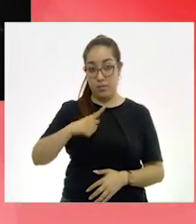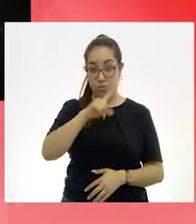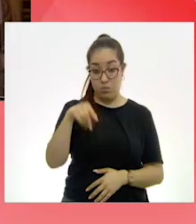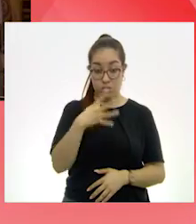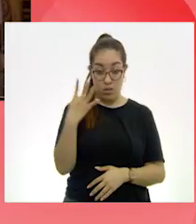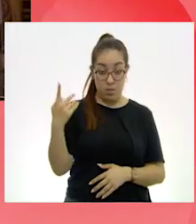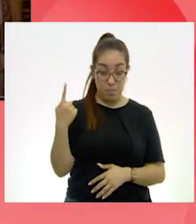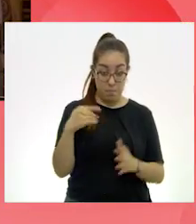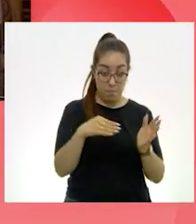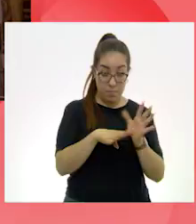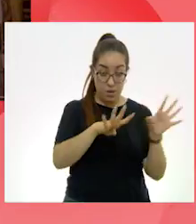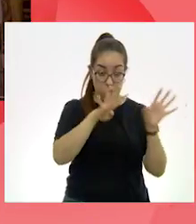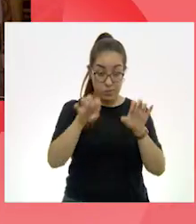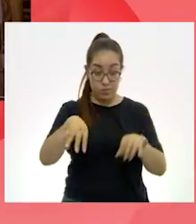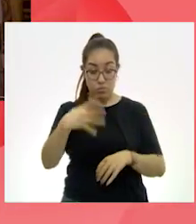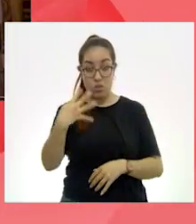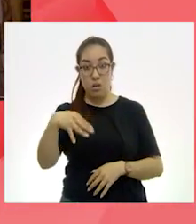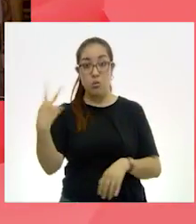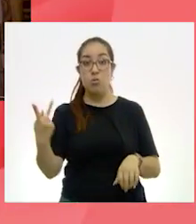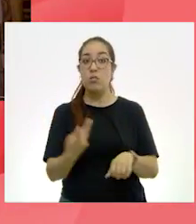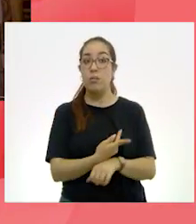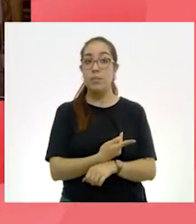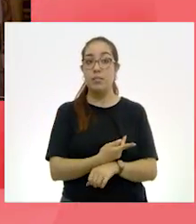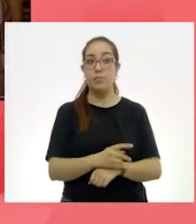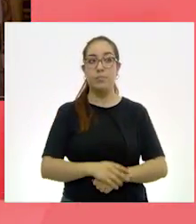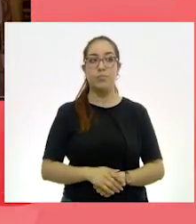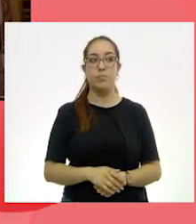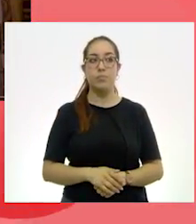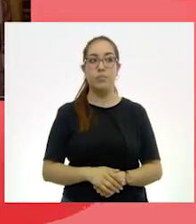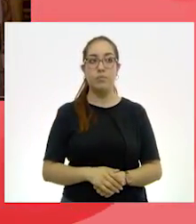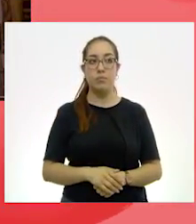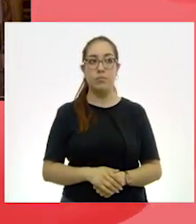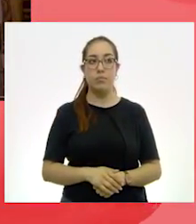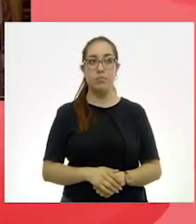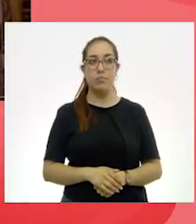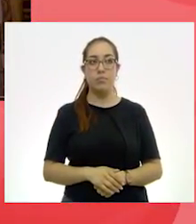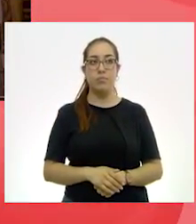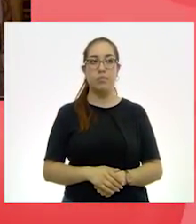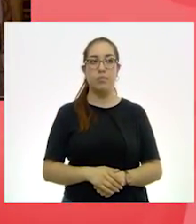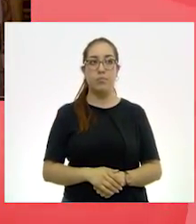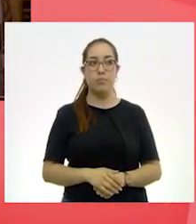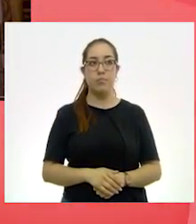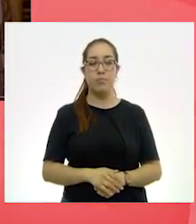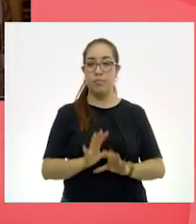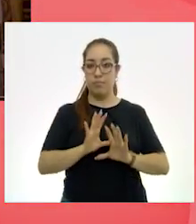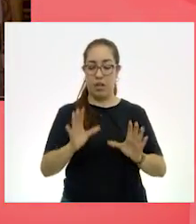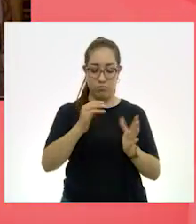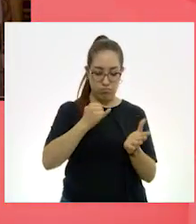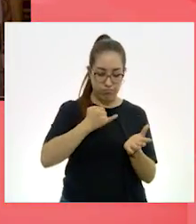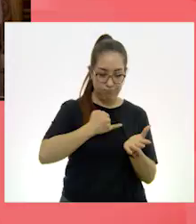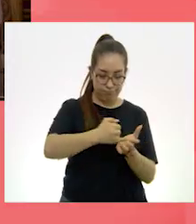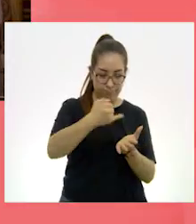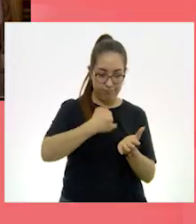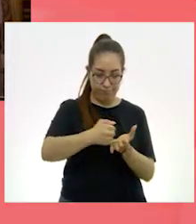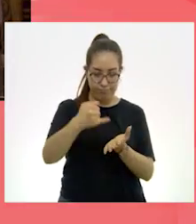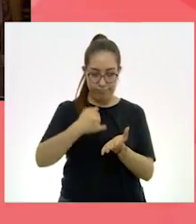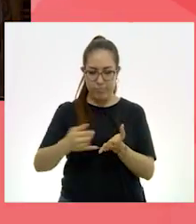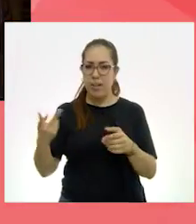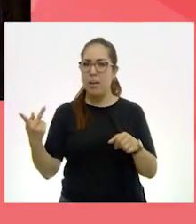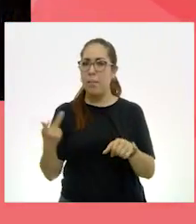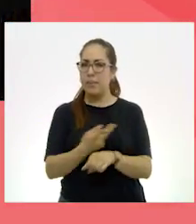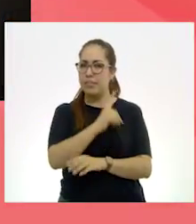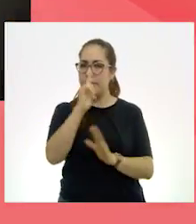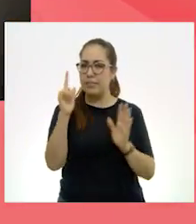1914, aclarar perfectamente la línea agraria del movimiento, pero no